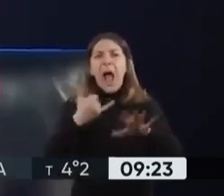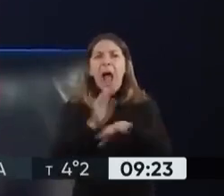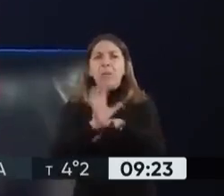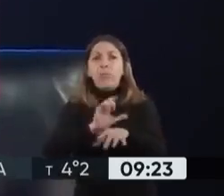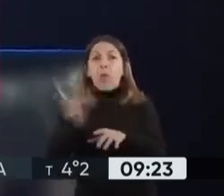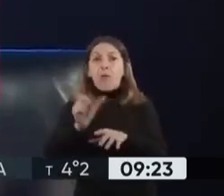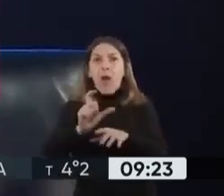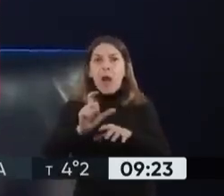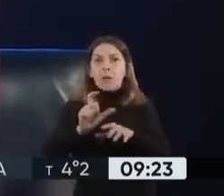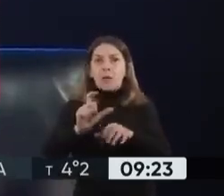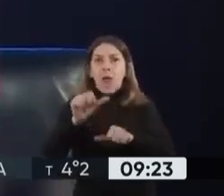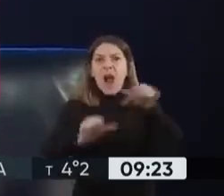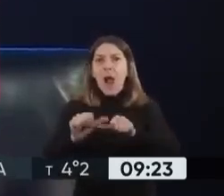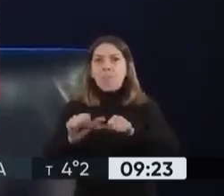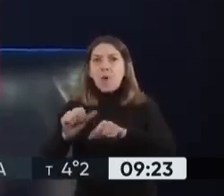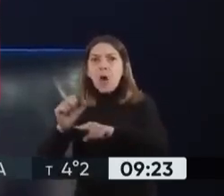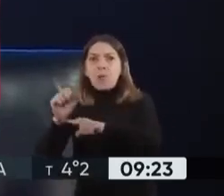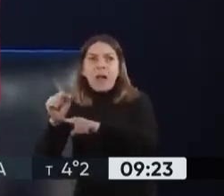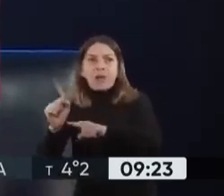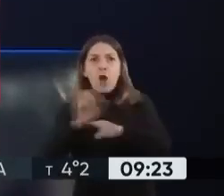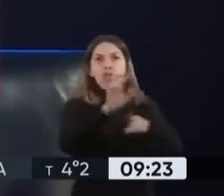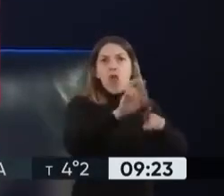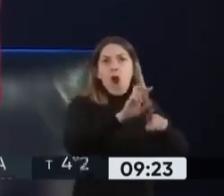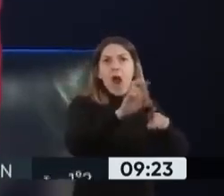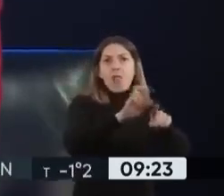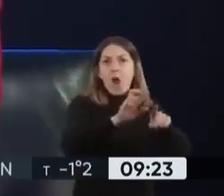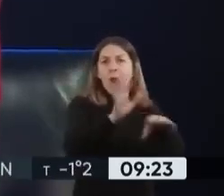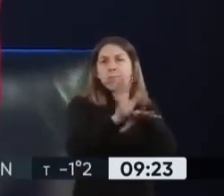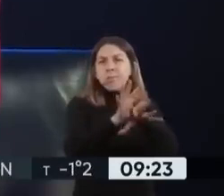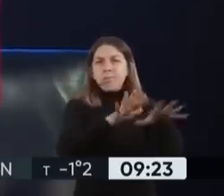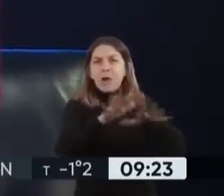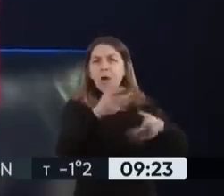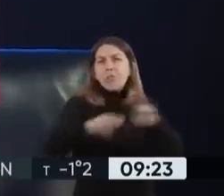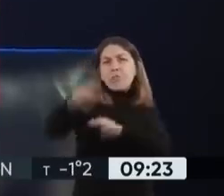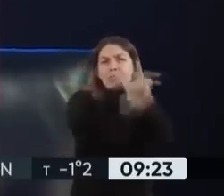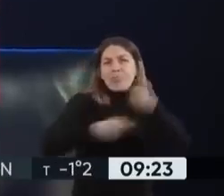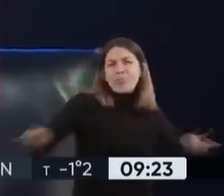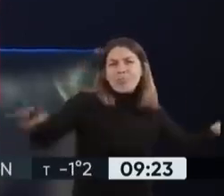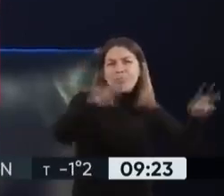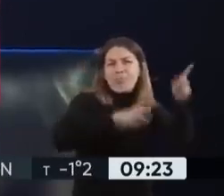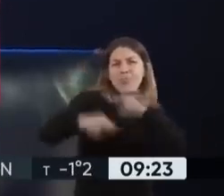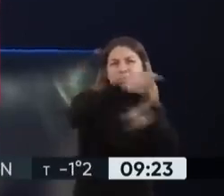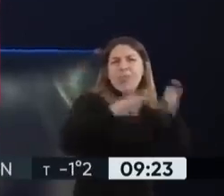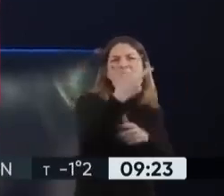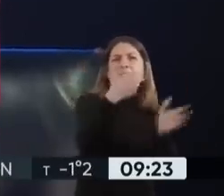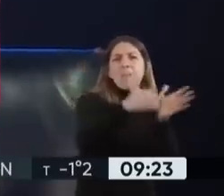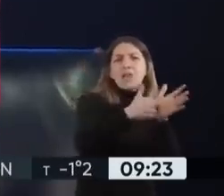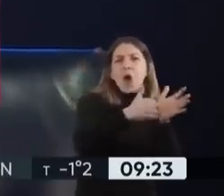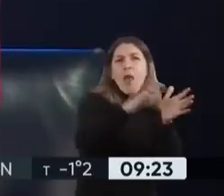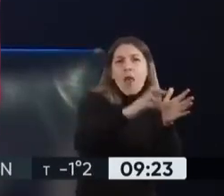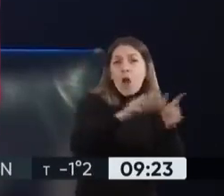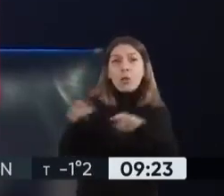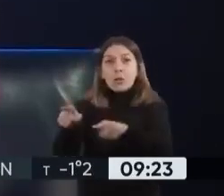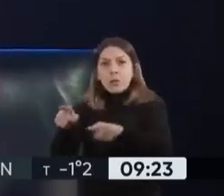es que el mercado paralelo son aproximadamente 3 millones de dólares por día y el mercado oficial son 1000 millones de